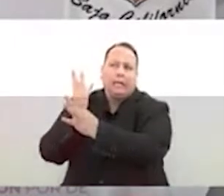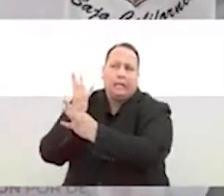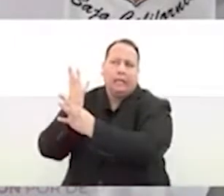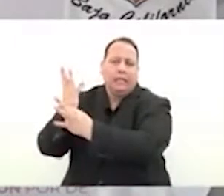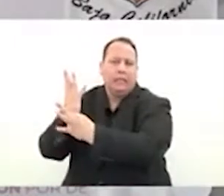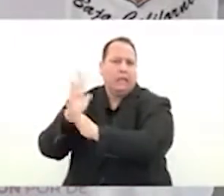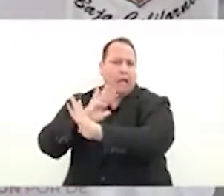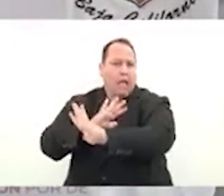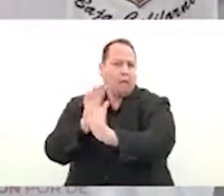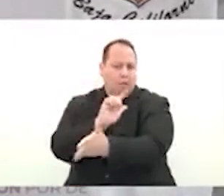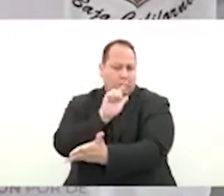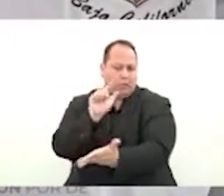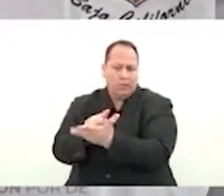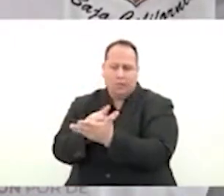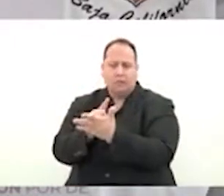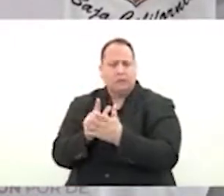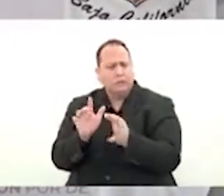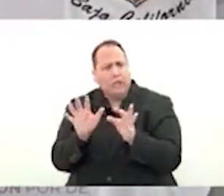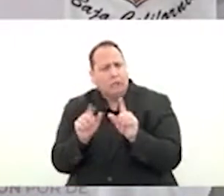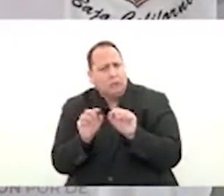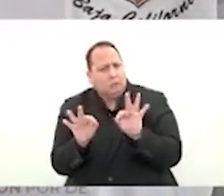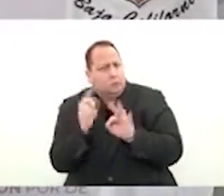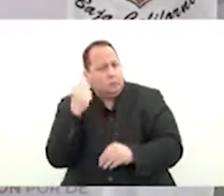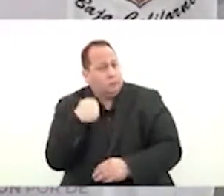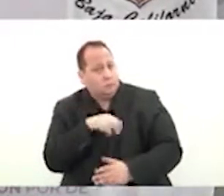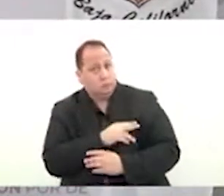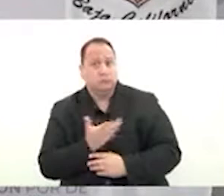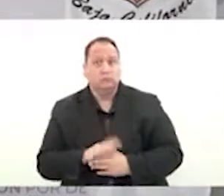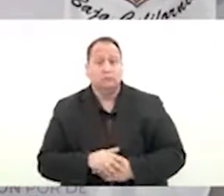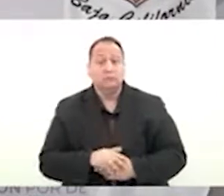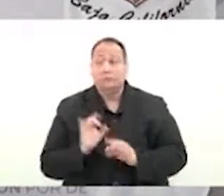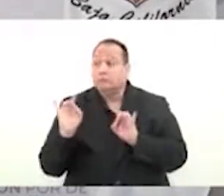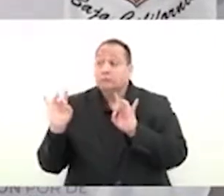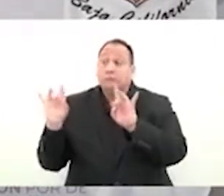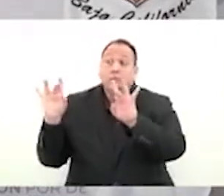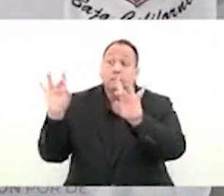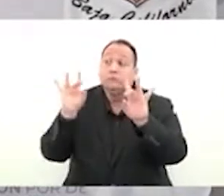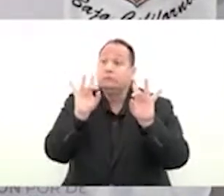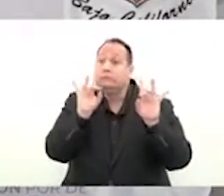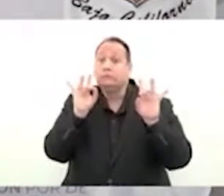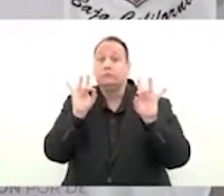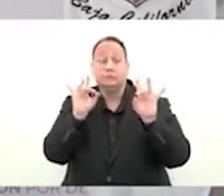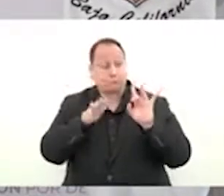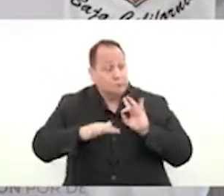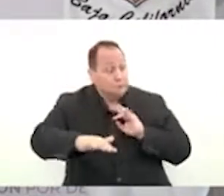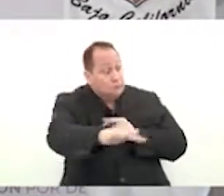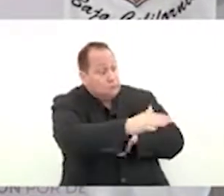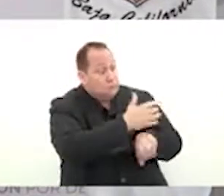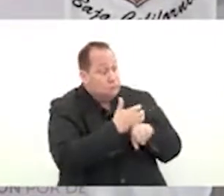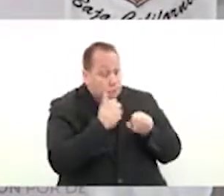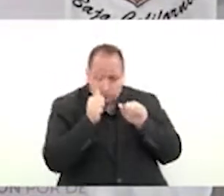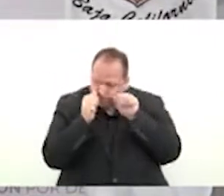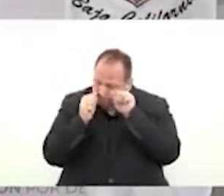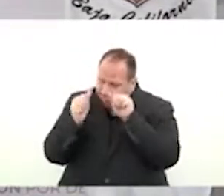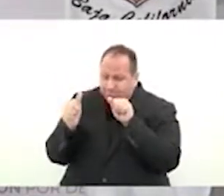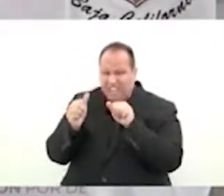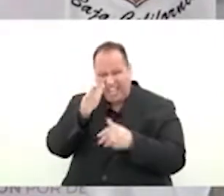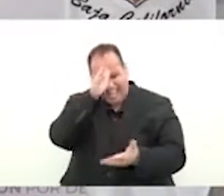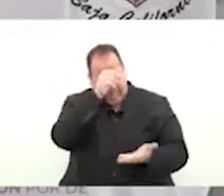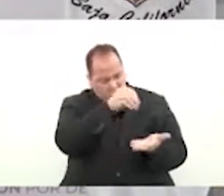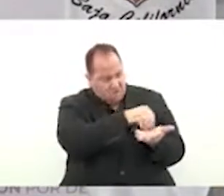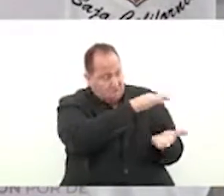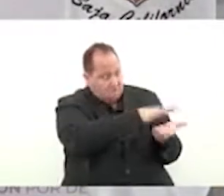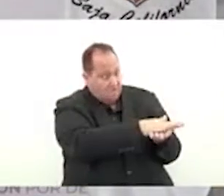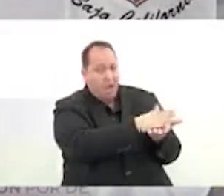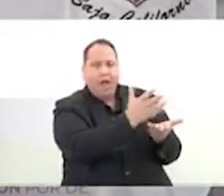jurídico. Eso es lo importante para nosotros, atender la situación que se está presentando en el estado por un convenio que se